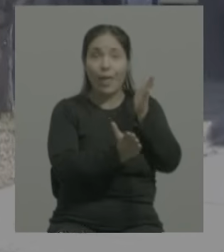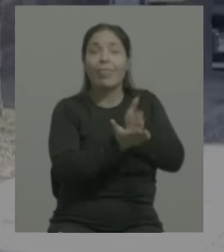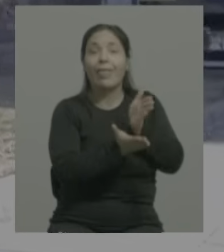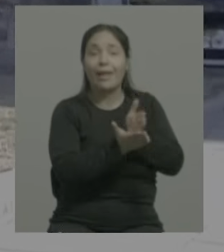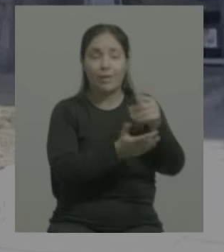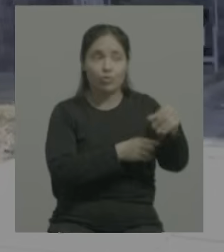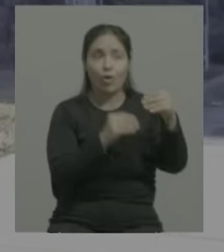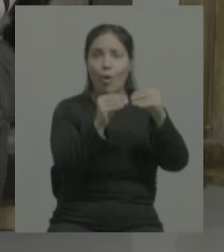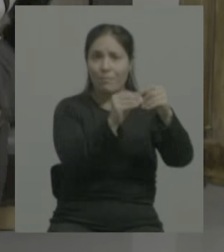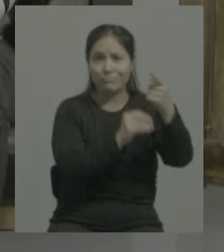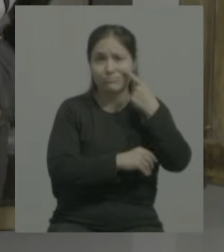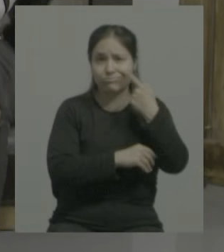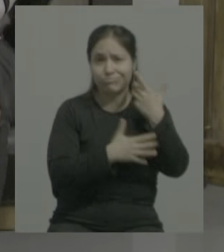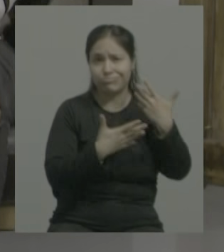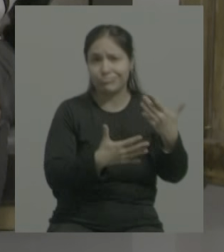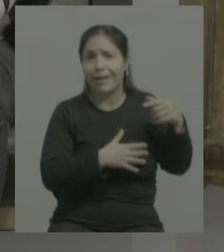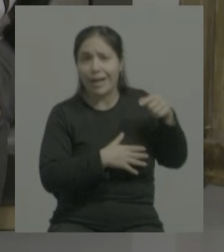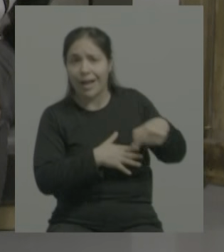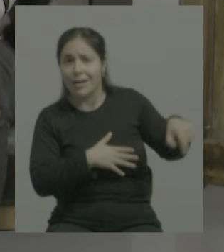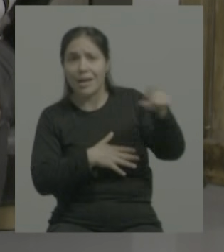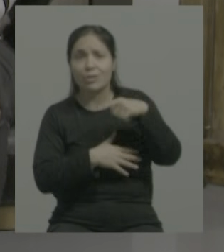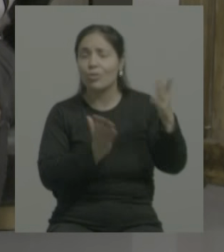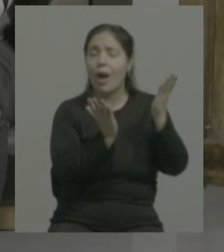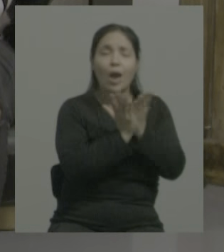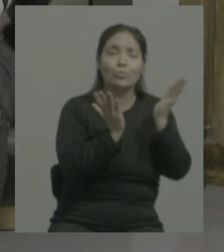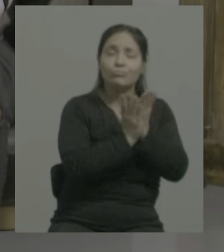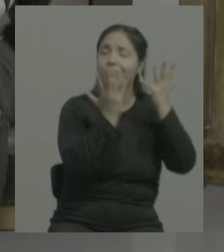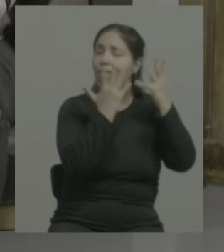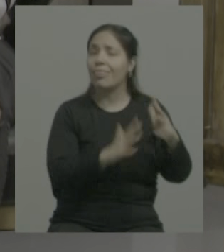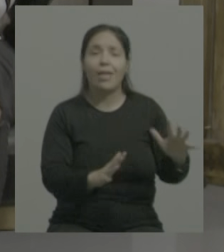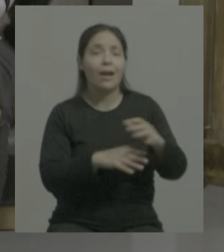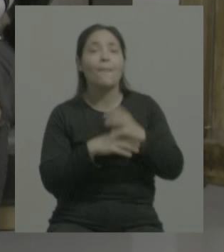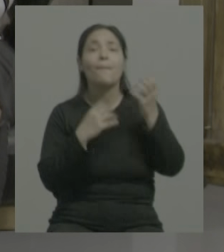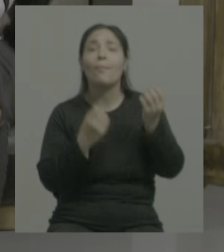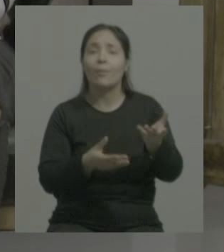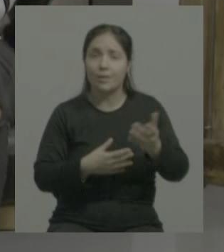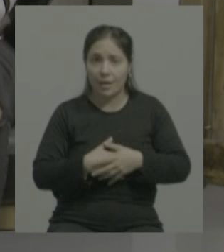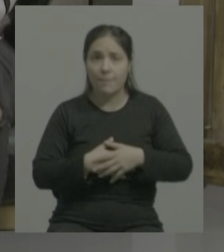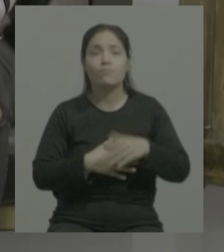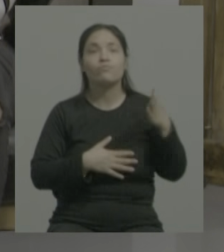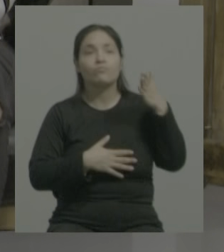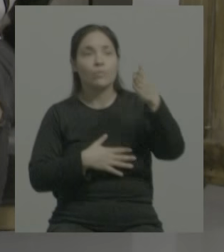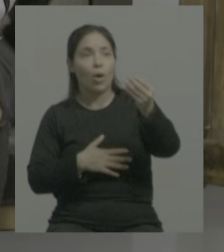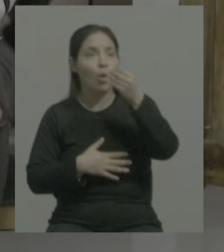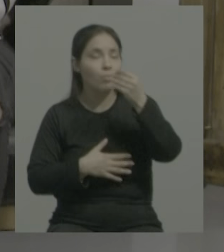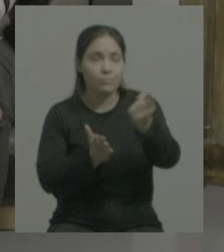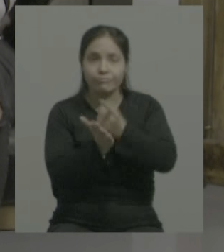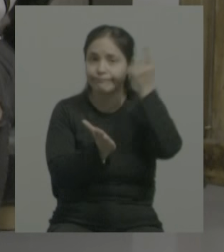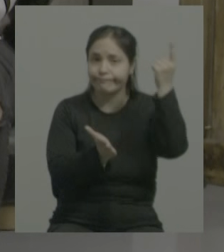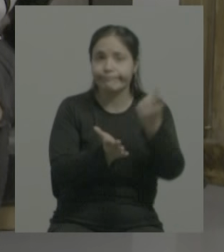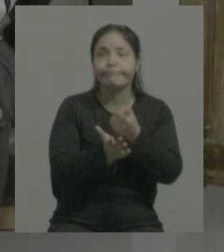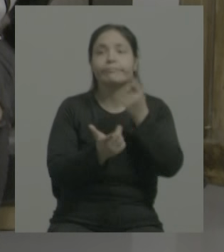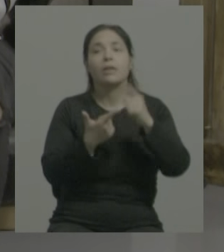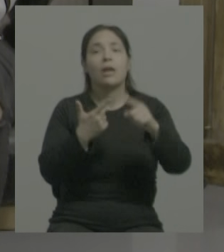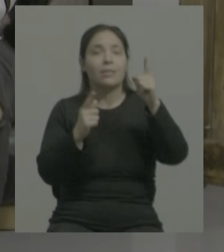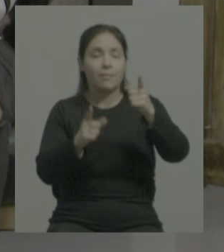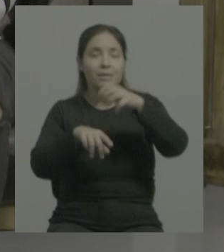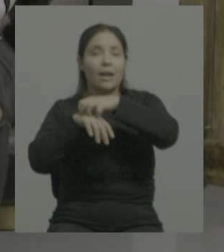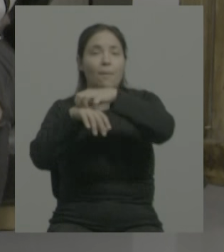muchos compañeros que han dejado de cursar por el mero hecho de que no pueden ir al comedor o por el transporte público, que